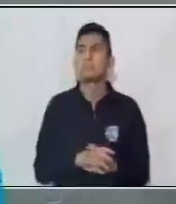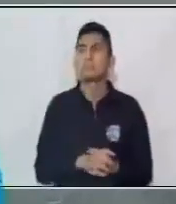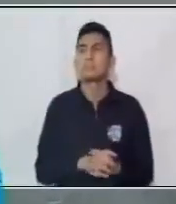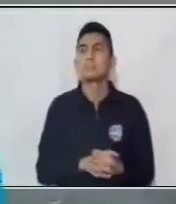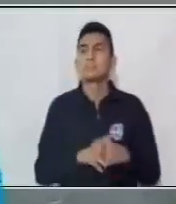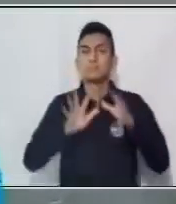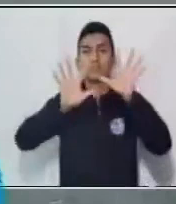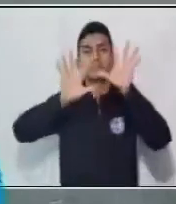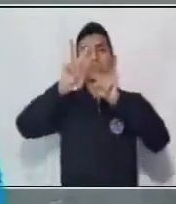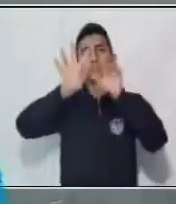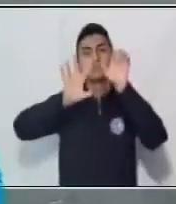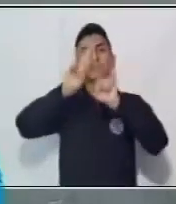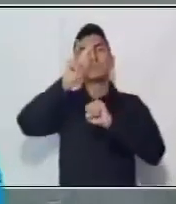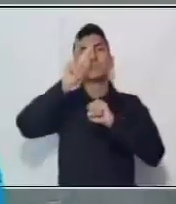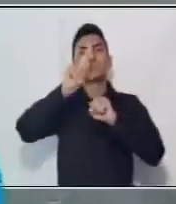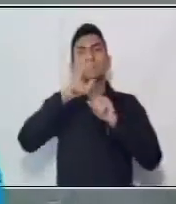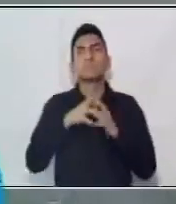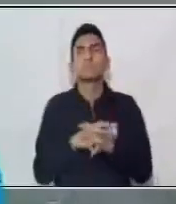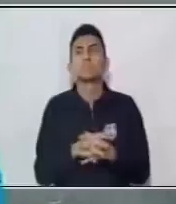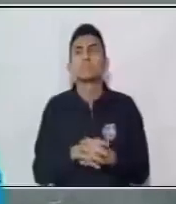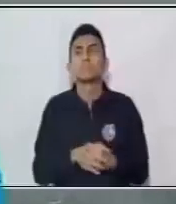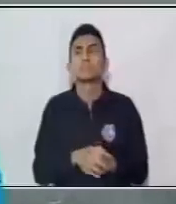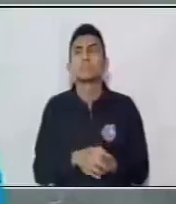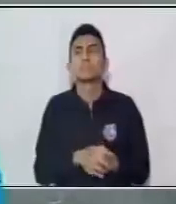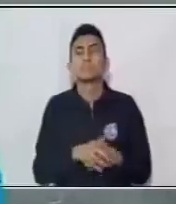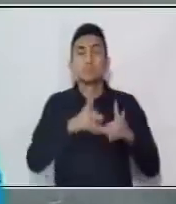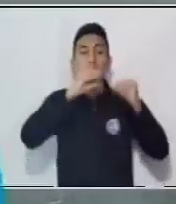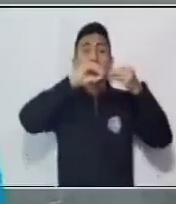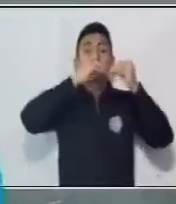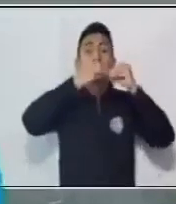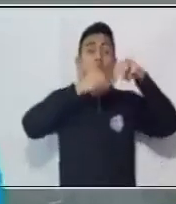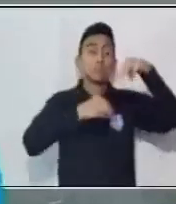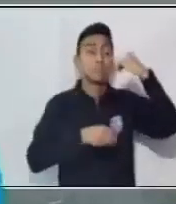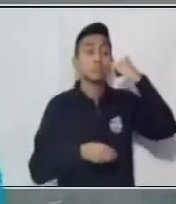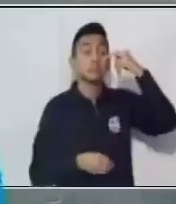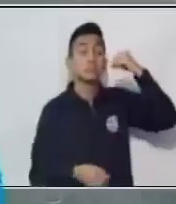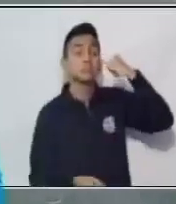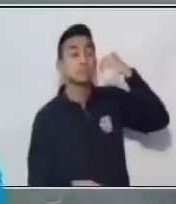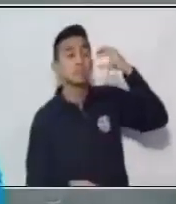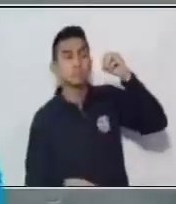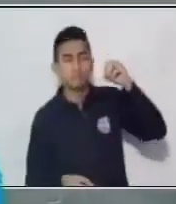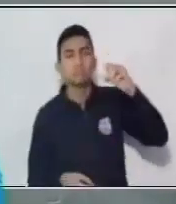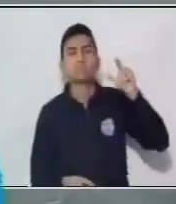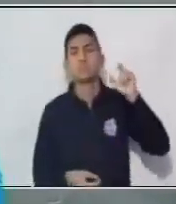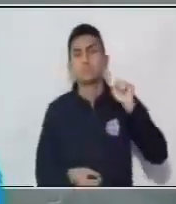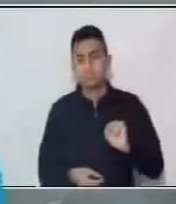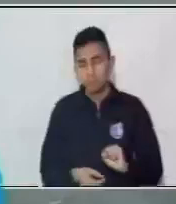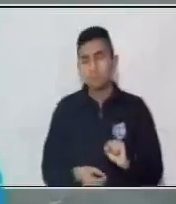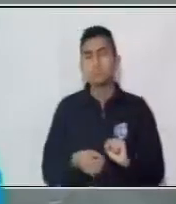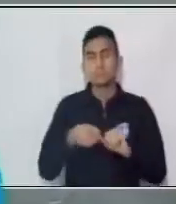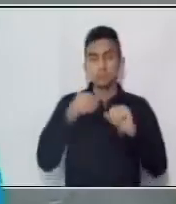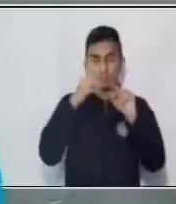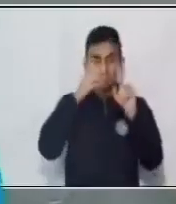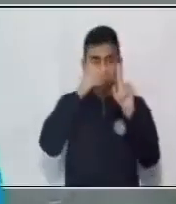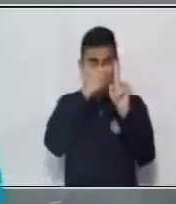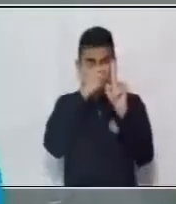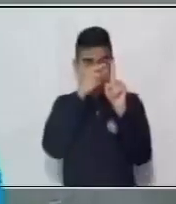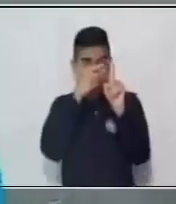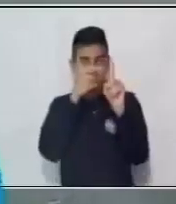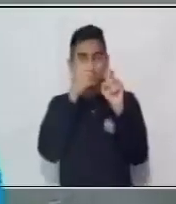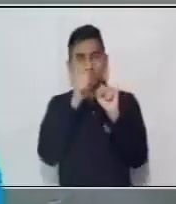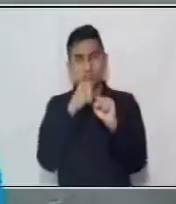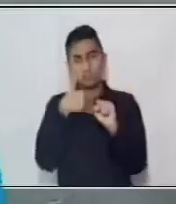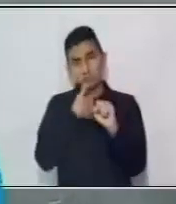sirve como un mínimo en el que cada uno de estos dígitos puede ser divisible y nos va a quedar